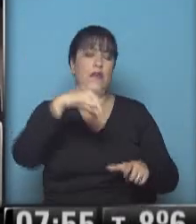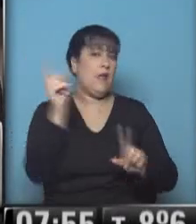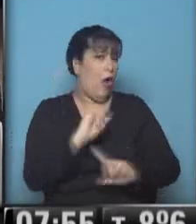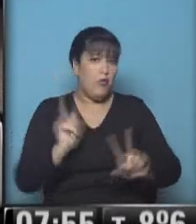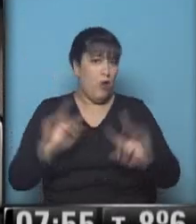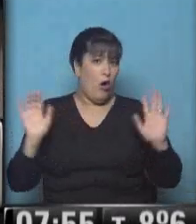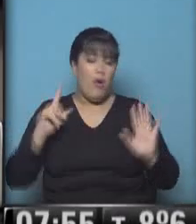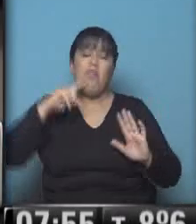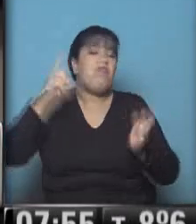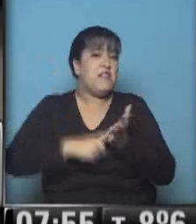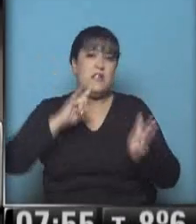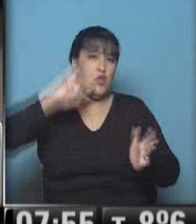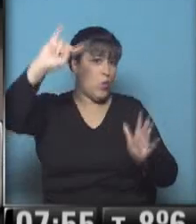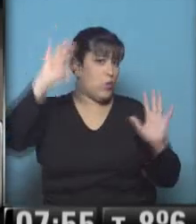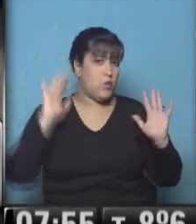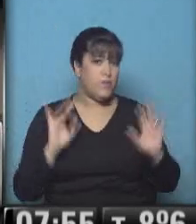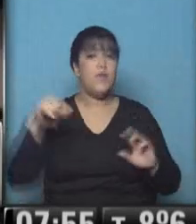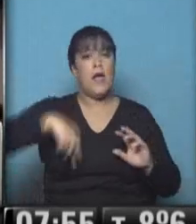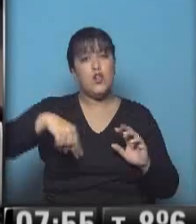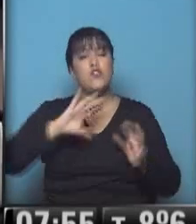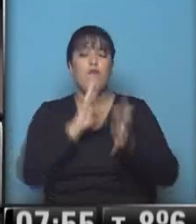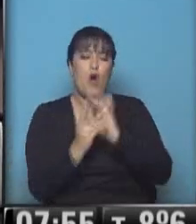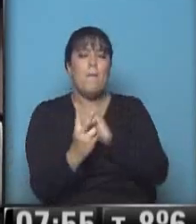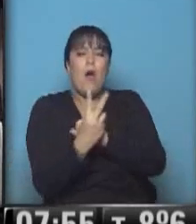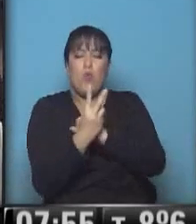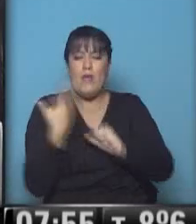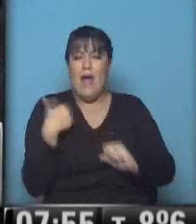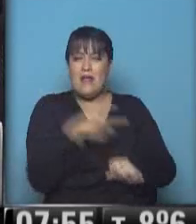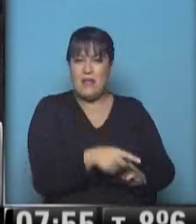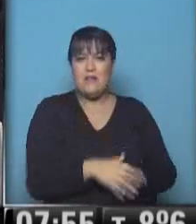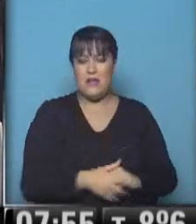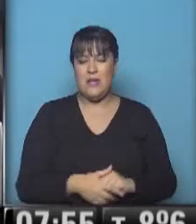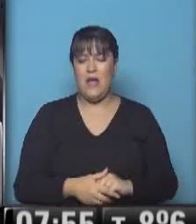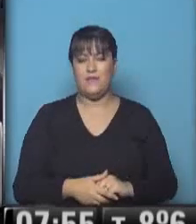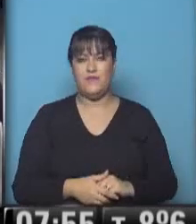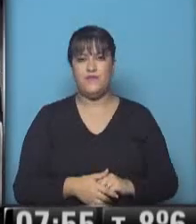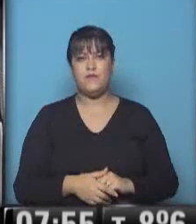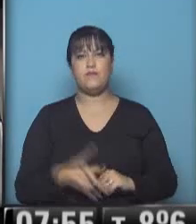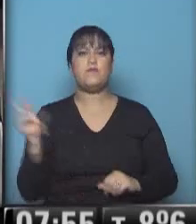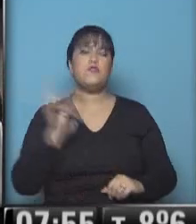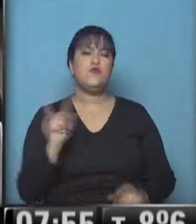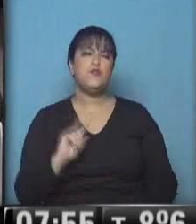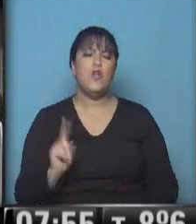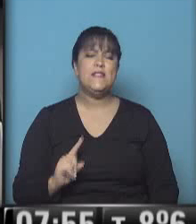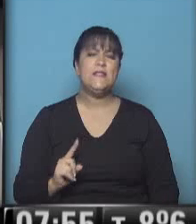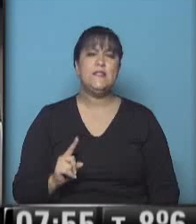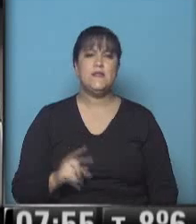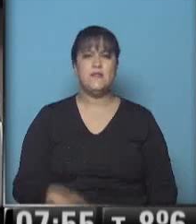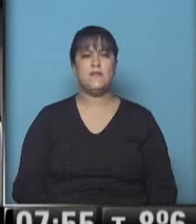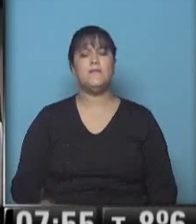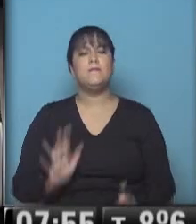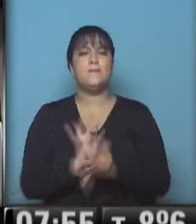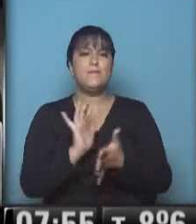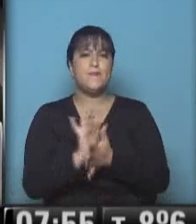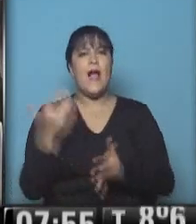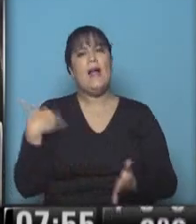no no se les paga esto cubre Argentina de esta posibilidad es decir no es un no como Argentina